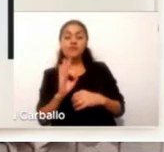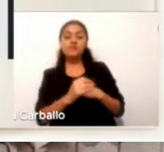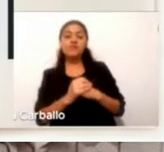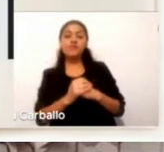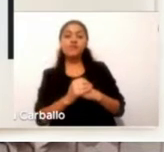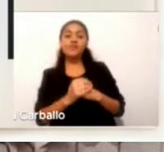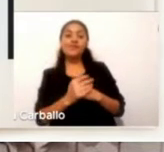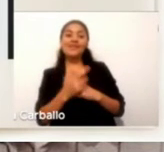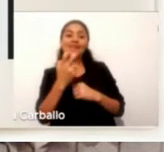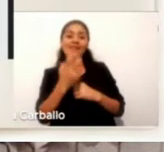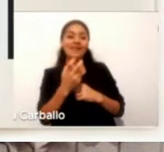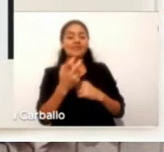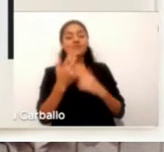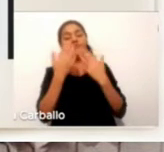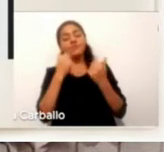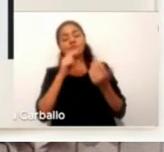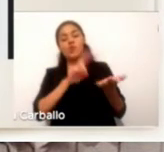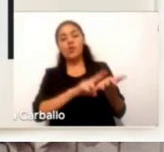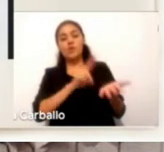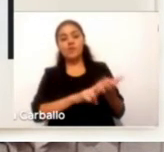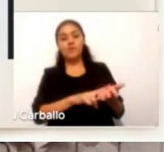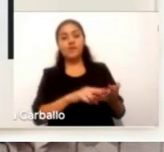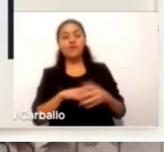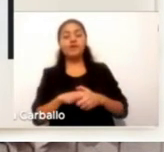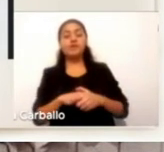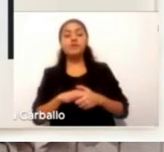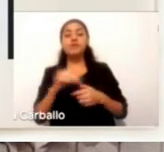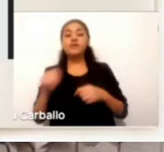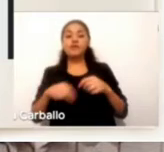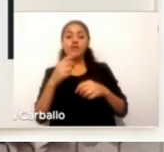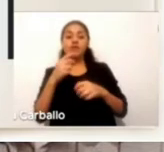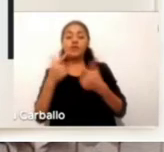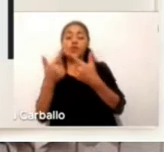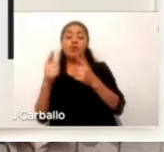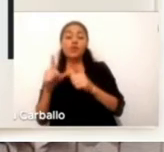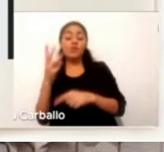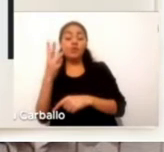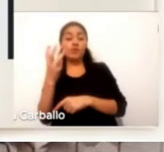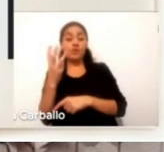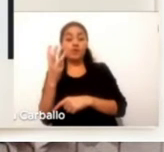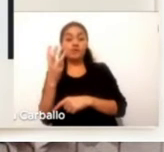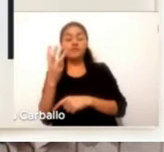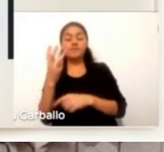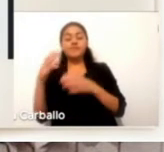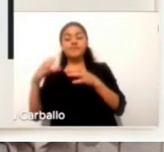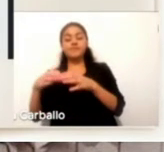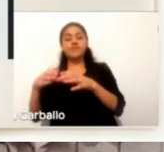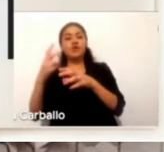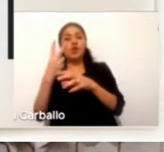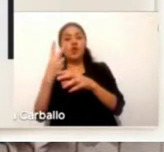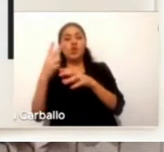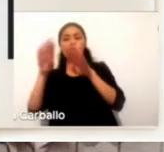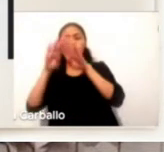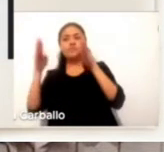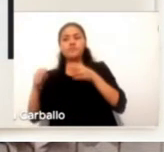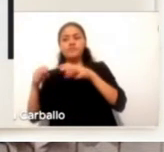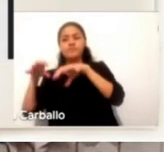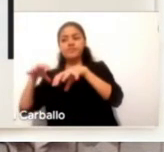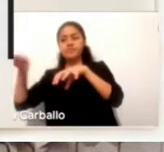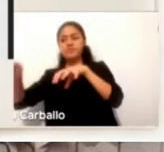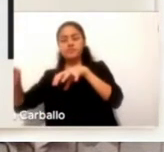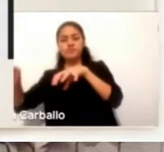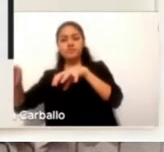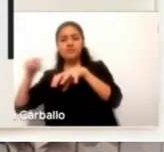como infundado. Grupo 3, compuesto por 2 casillas, en las que no fue posible la verificación de